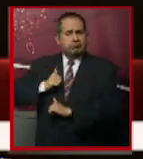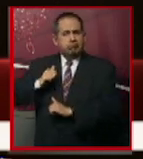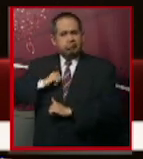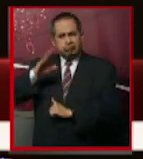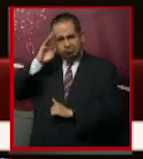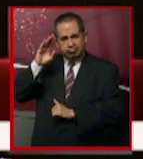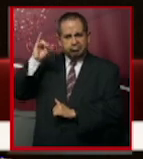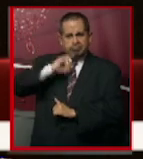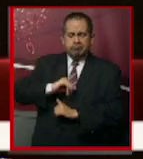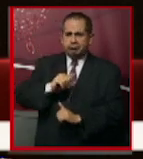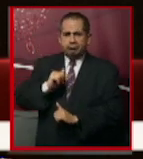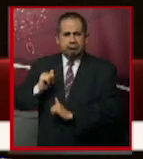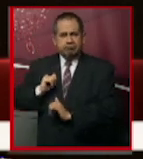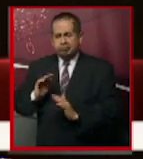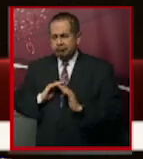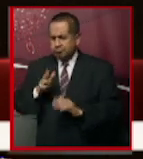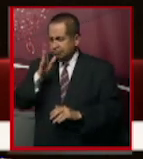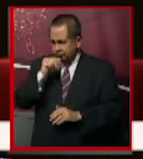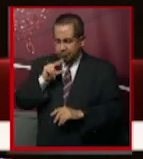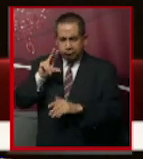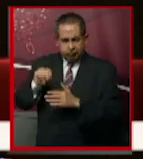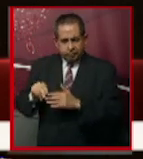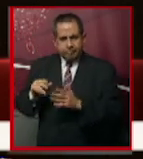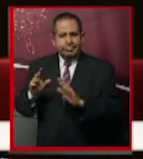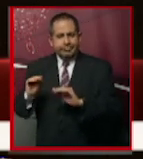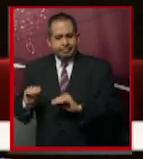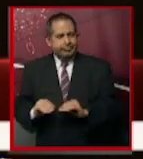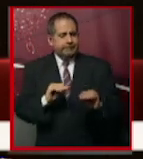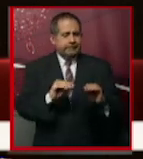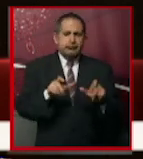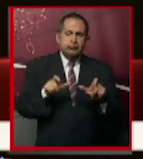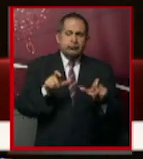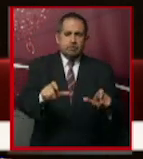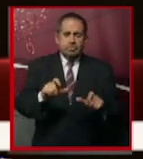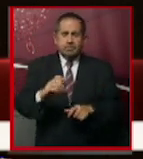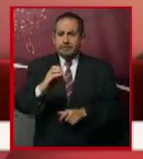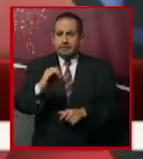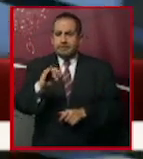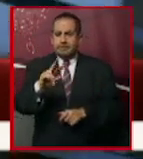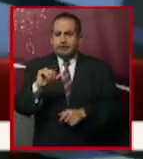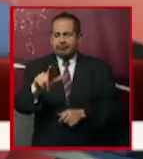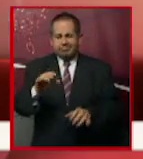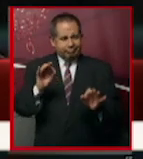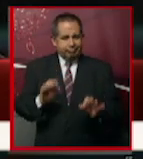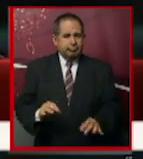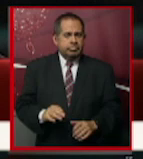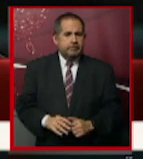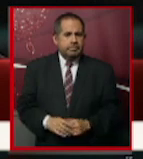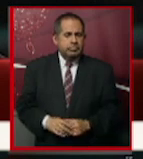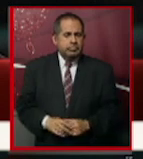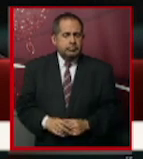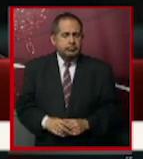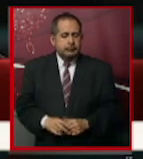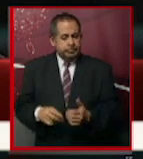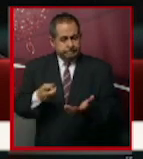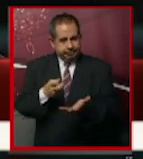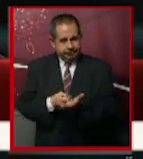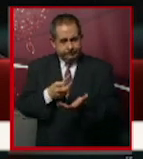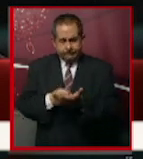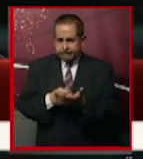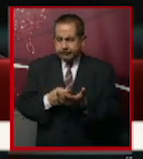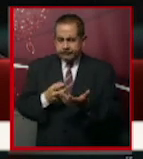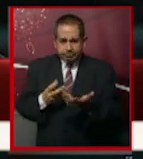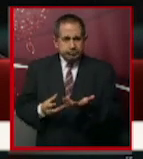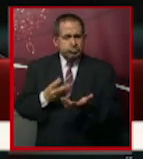y explícitamente establece una Guardia Nacional civil. Esta reforma